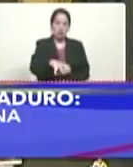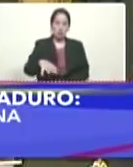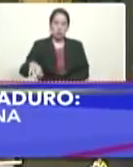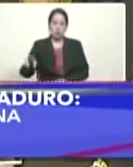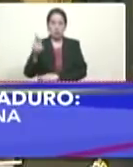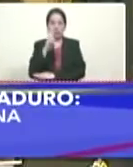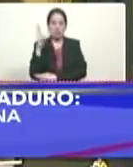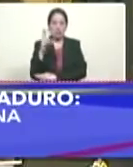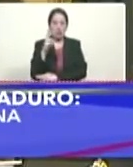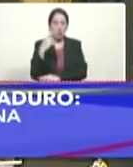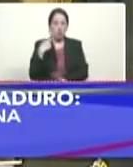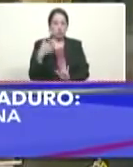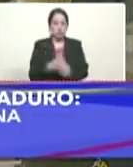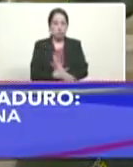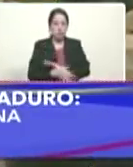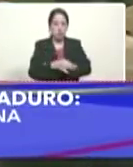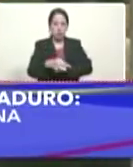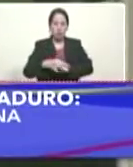municipio